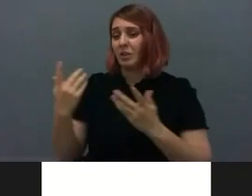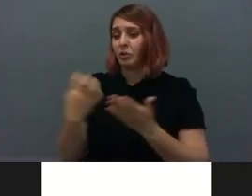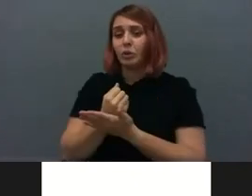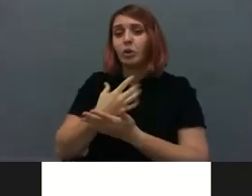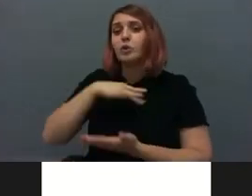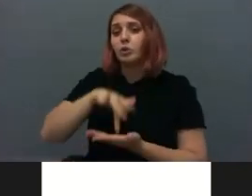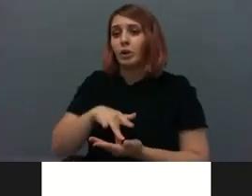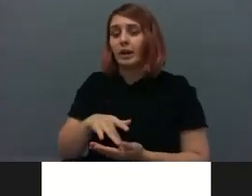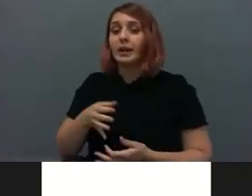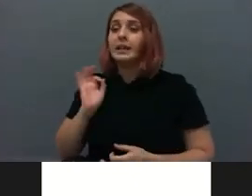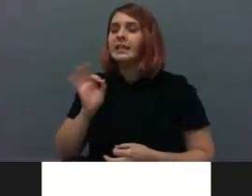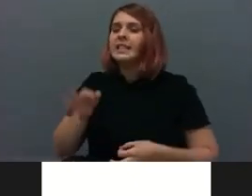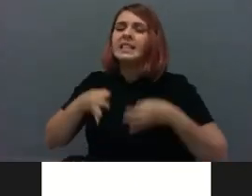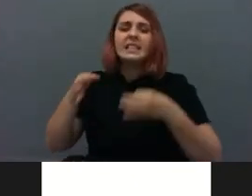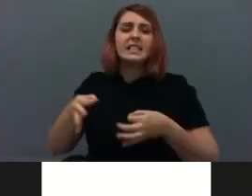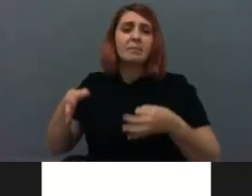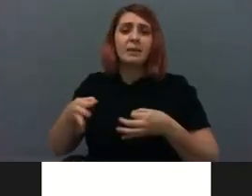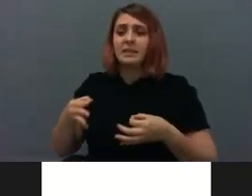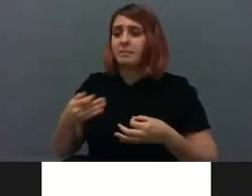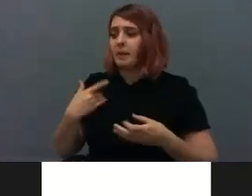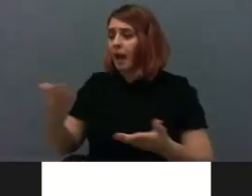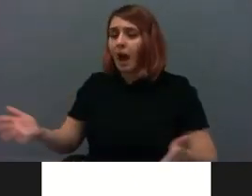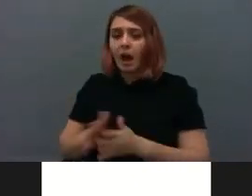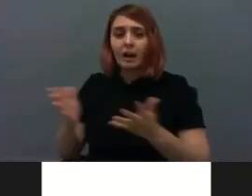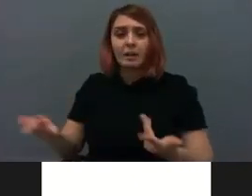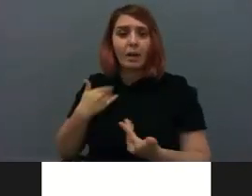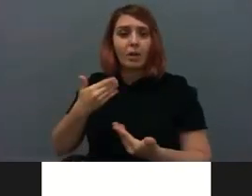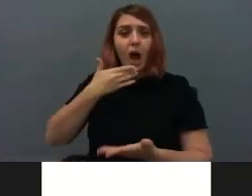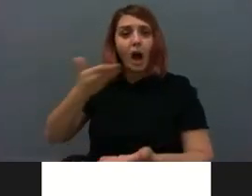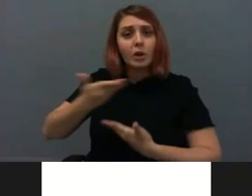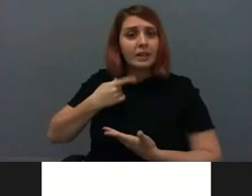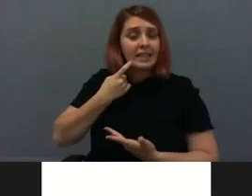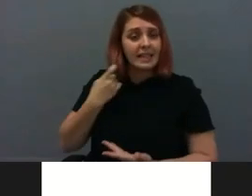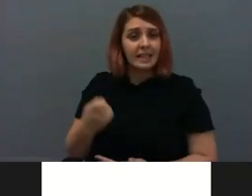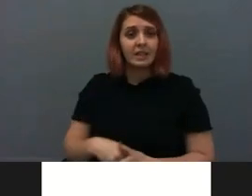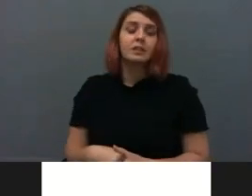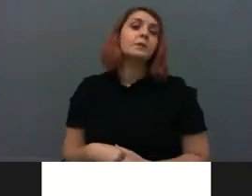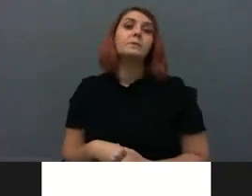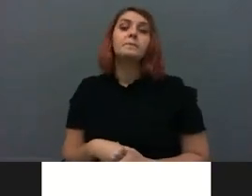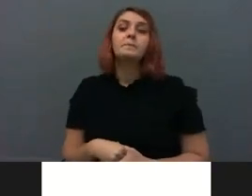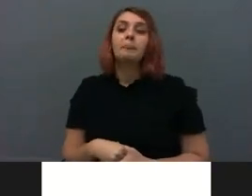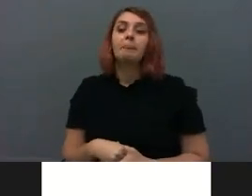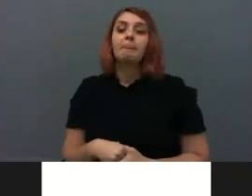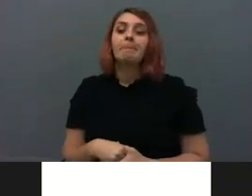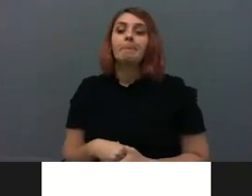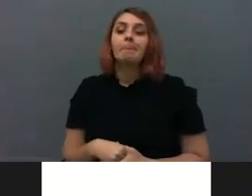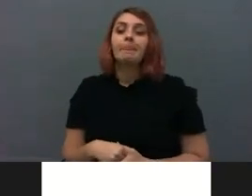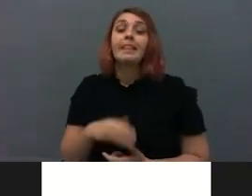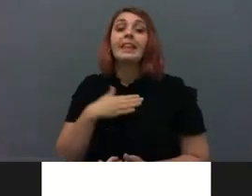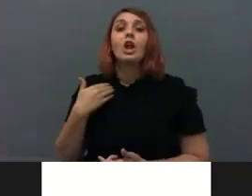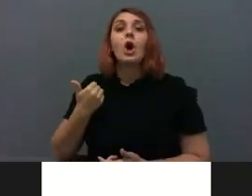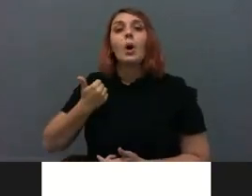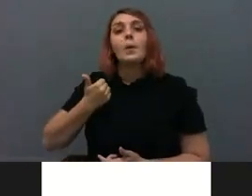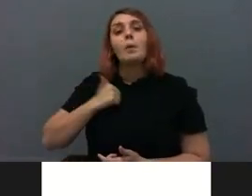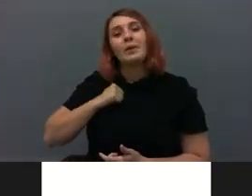tener. Siempre han estado a mi entera disposición y al de María, sin excepción ninguna. No quisiera dejar pasar la oportunidad de hacerles unas